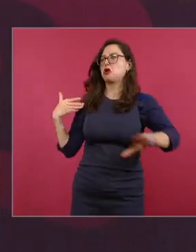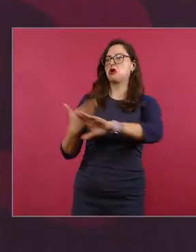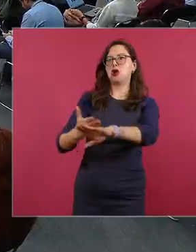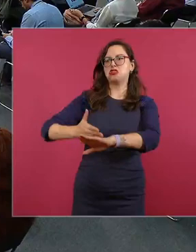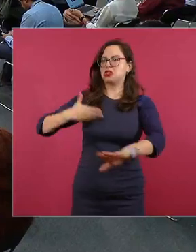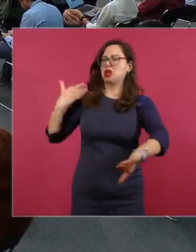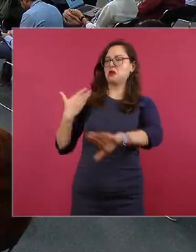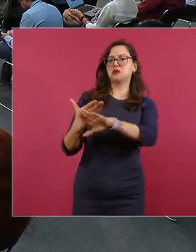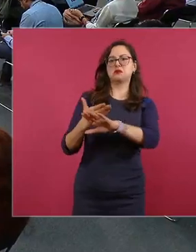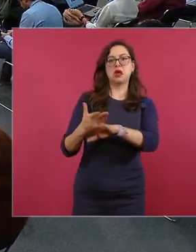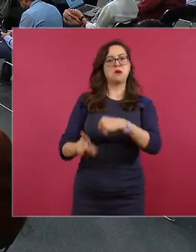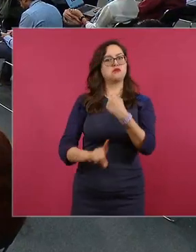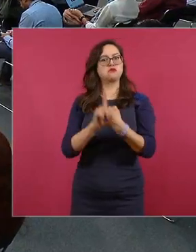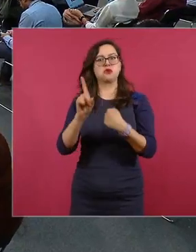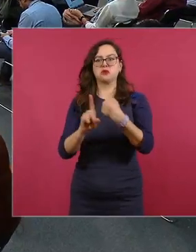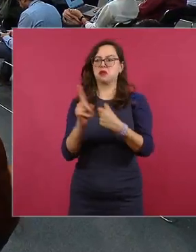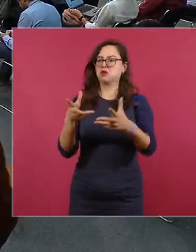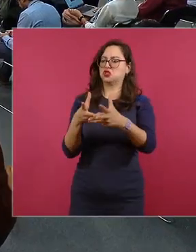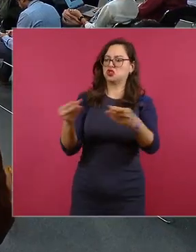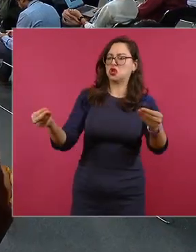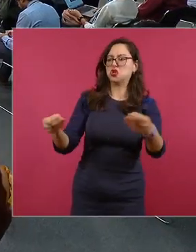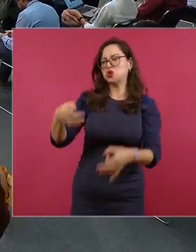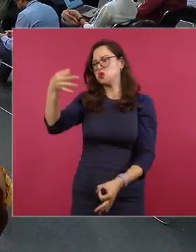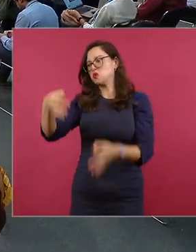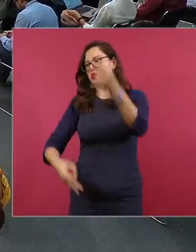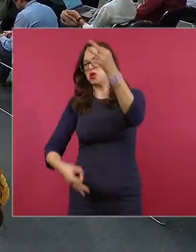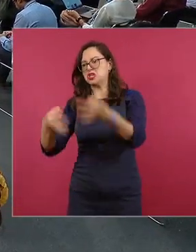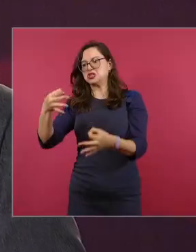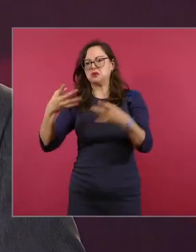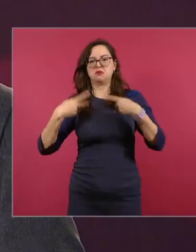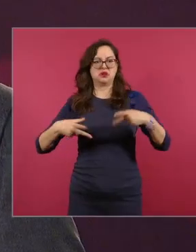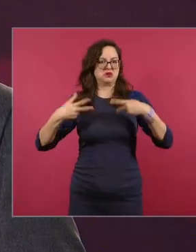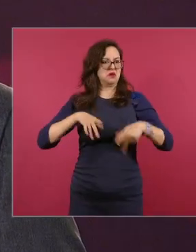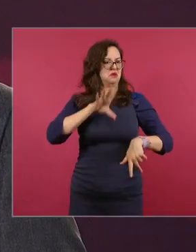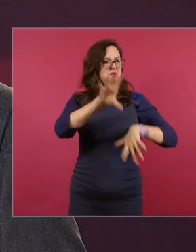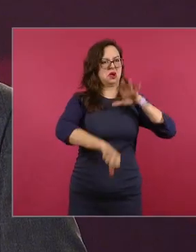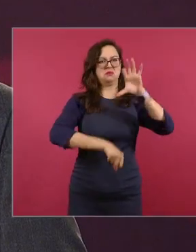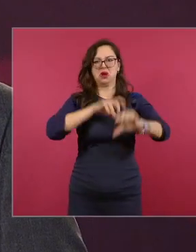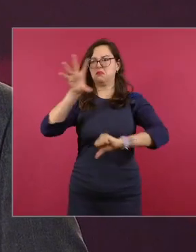coercitivas, con juicios, metiendo a la cárcel a la gente,